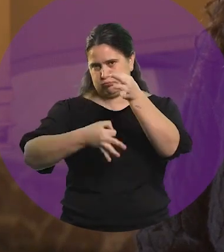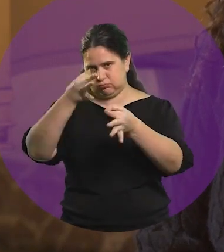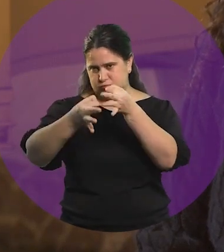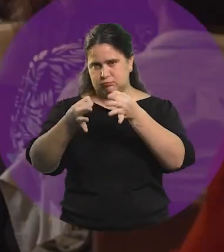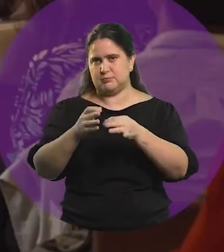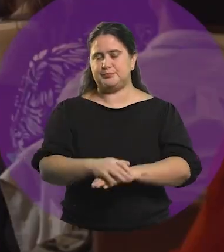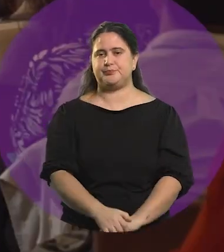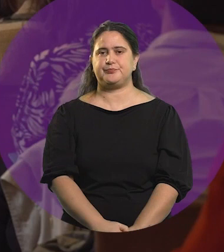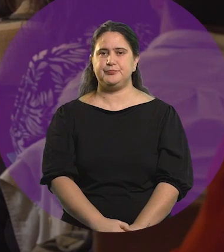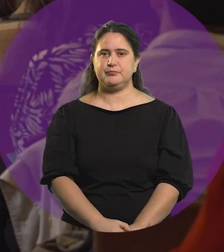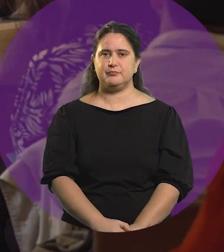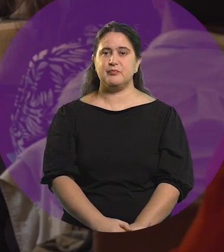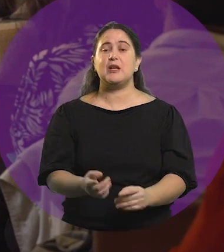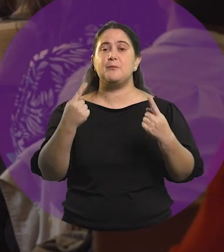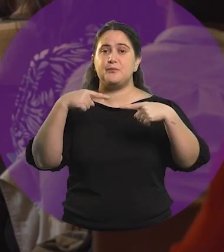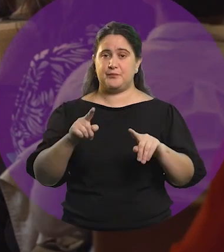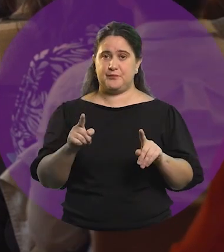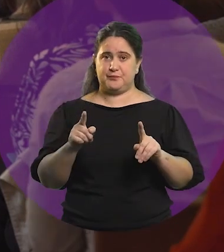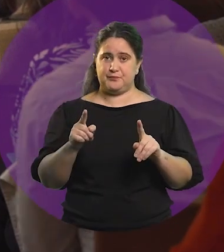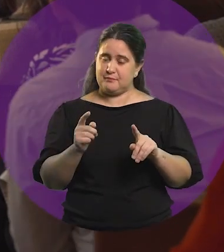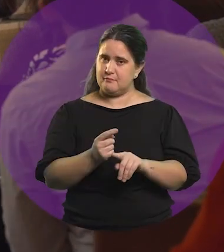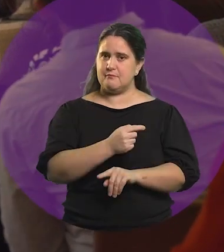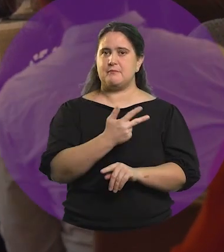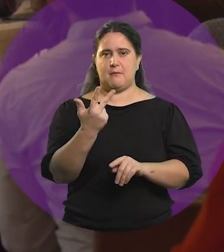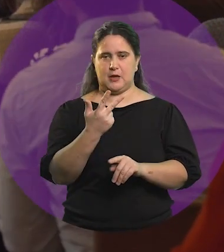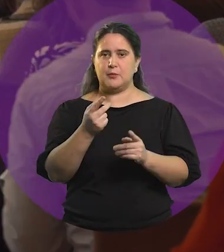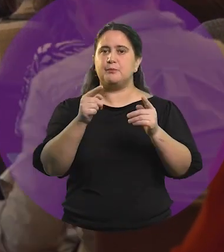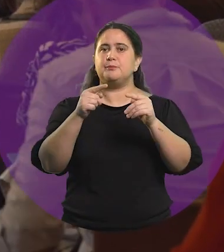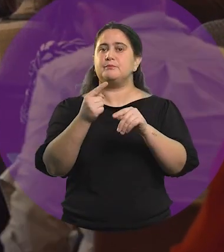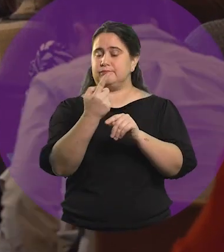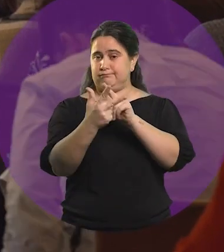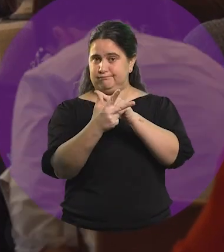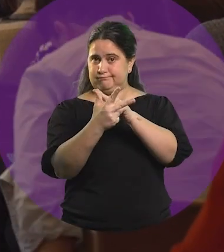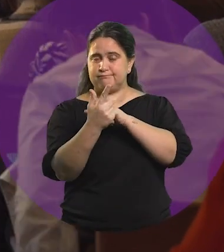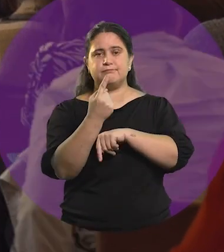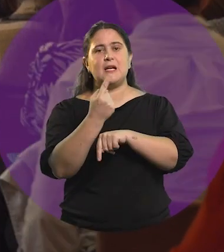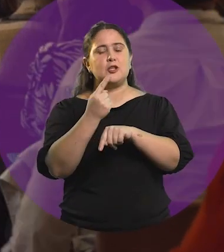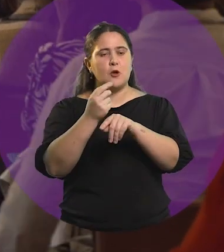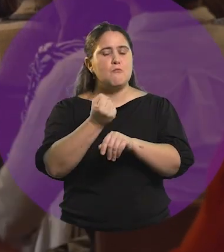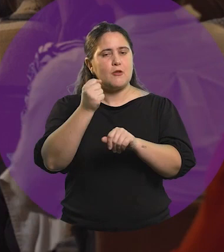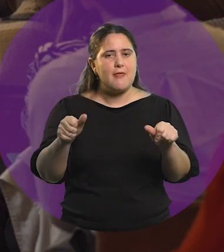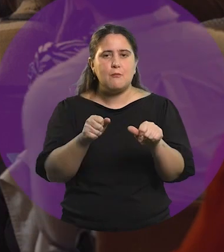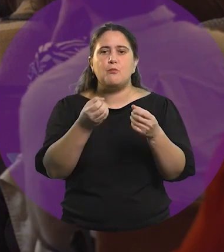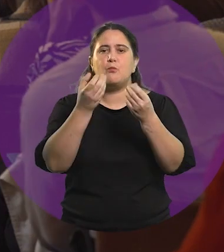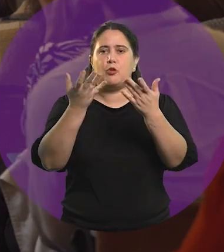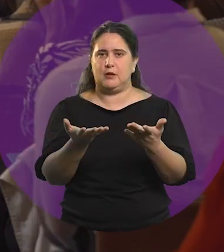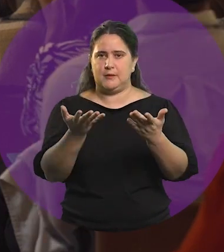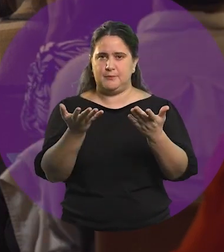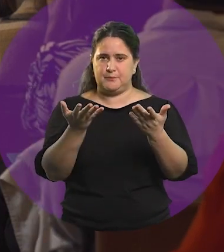sirve para tomar decisiones. Entonces, primero, ¿por qué es importante que hagamos esto?